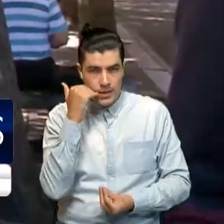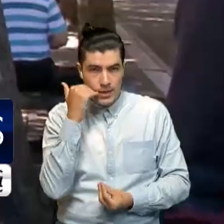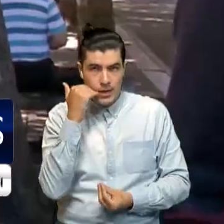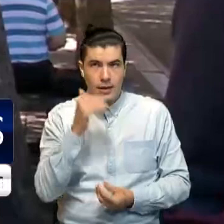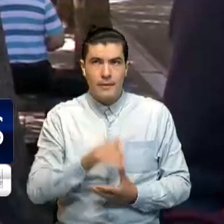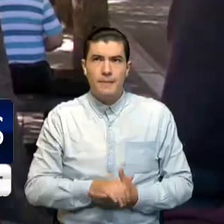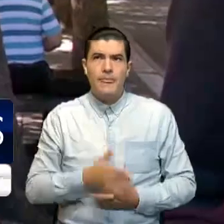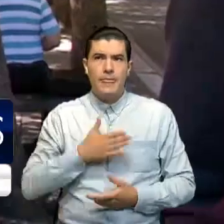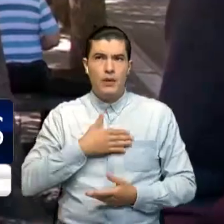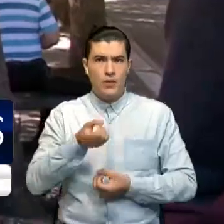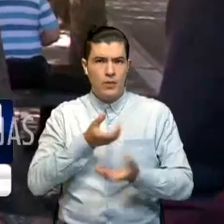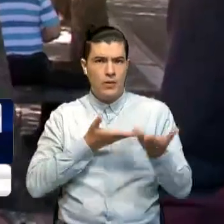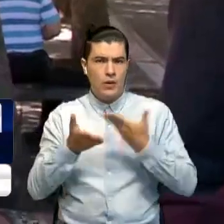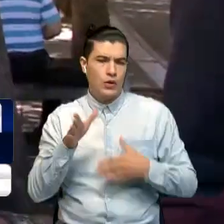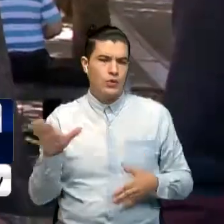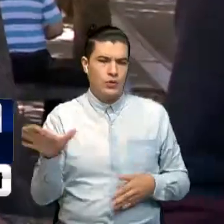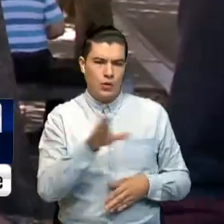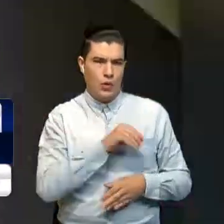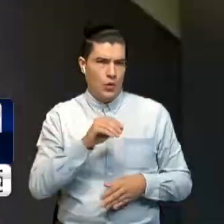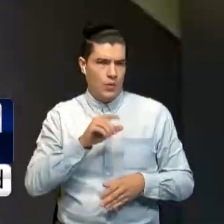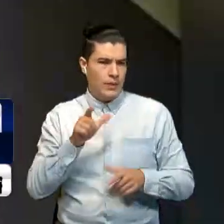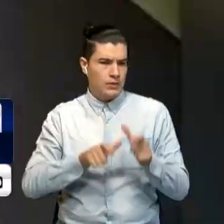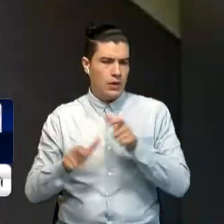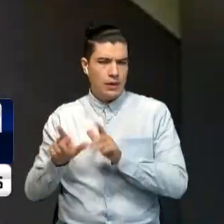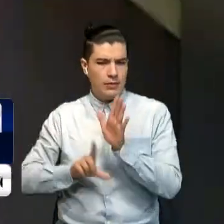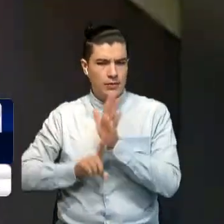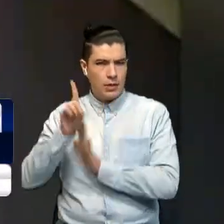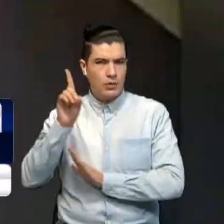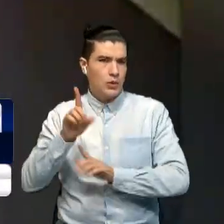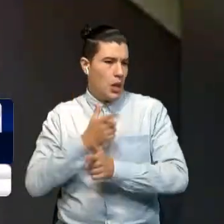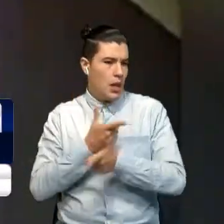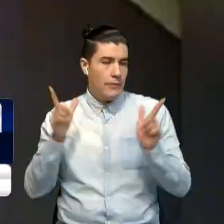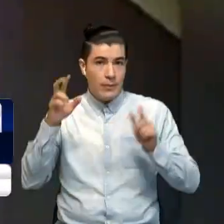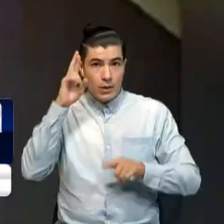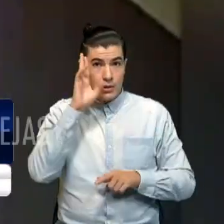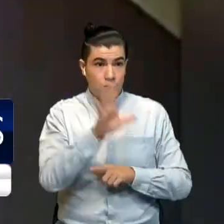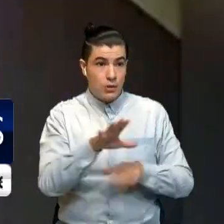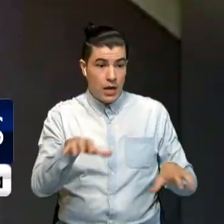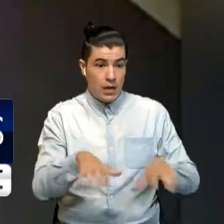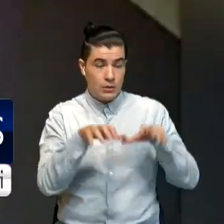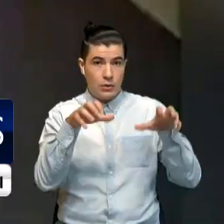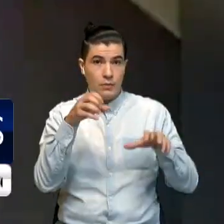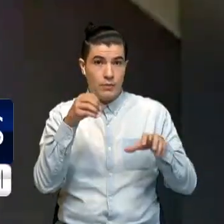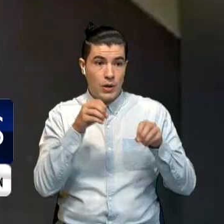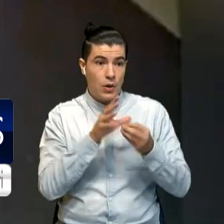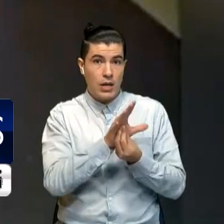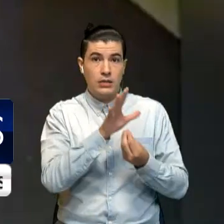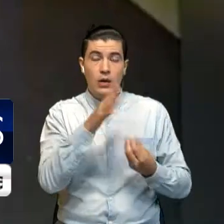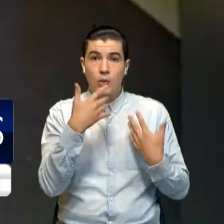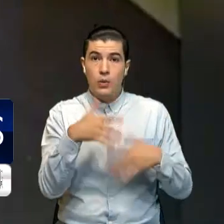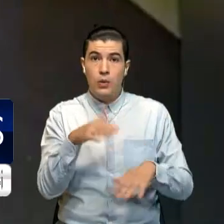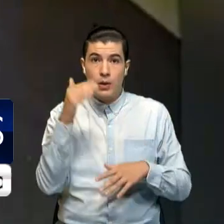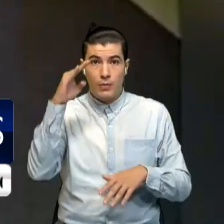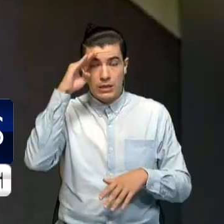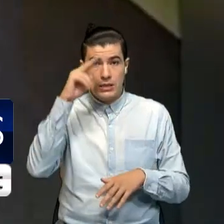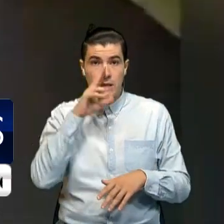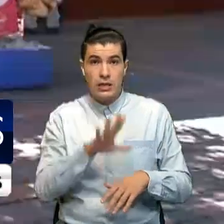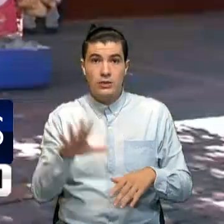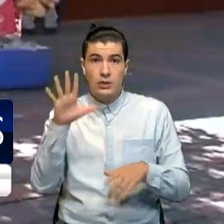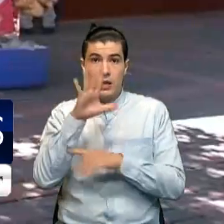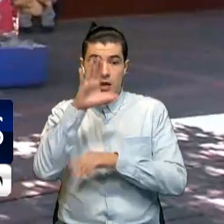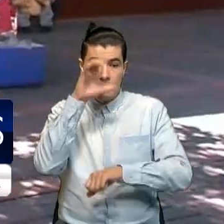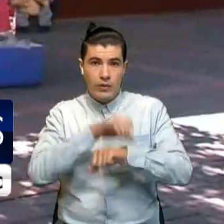todos tenemos el derecho a desarrollarnos libremente por estos actos de violencia la policía ha capturado 539 personas